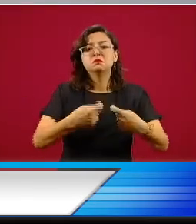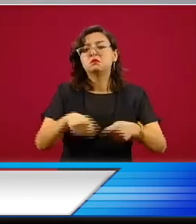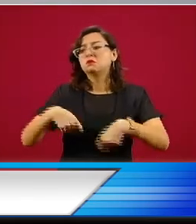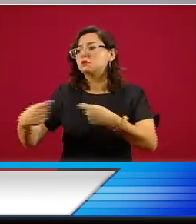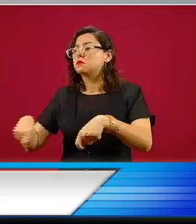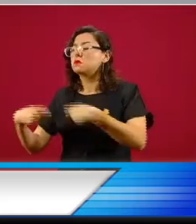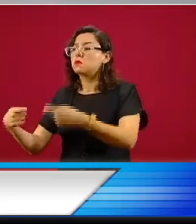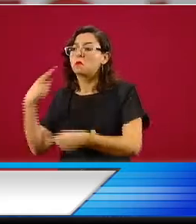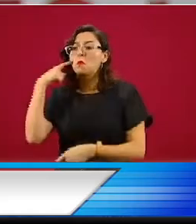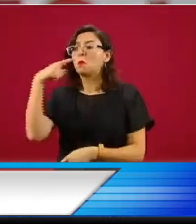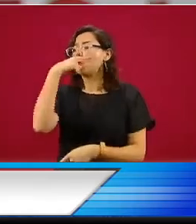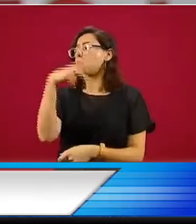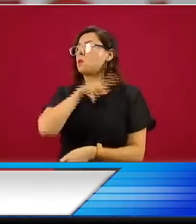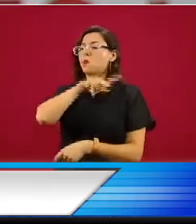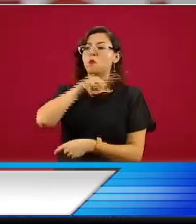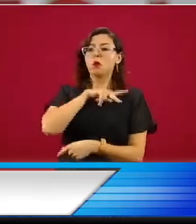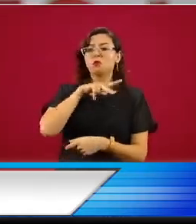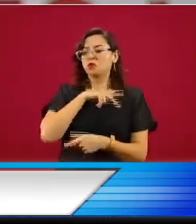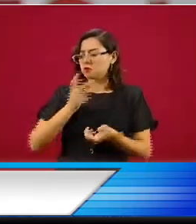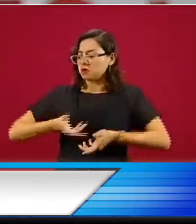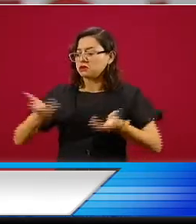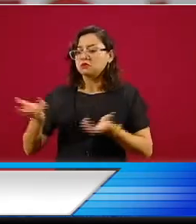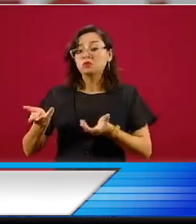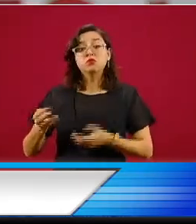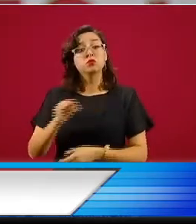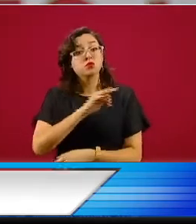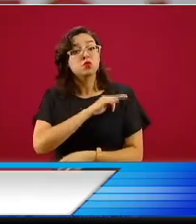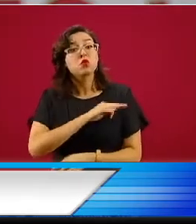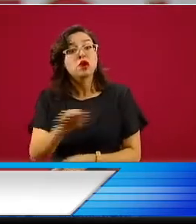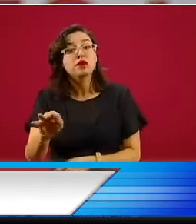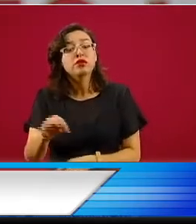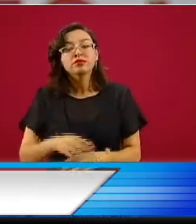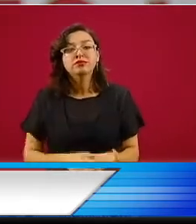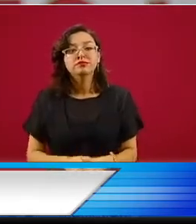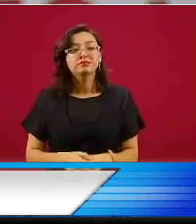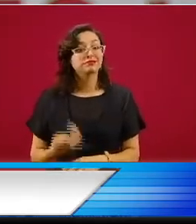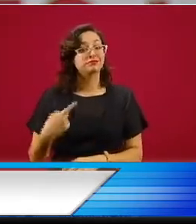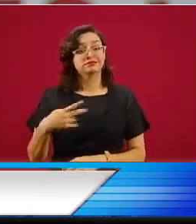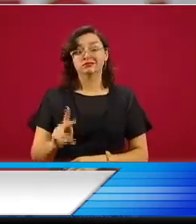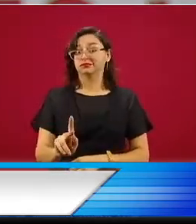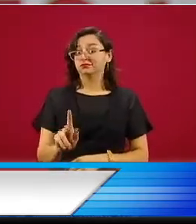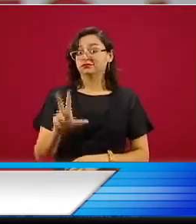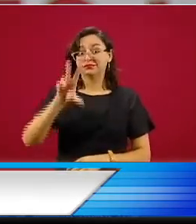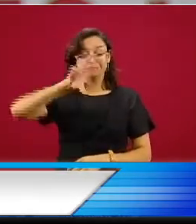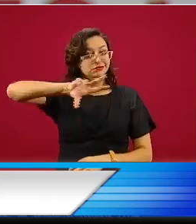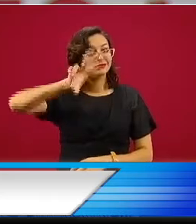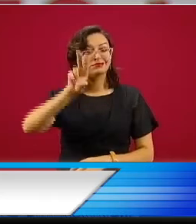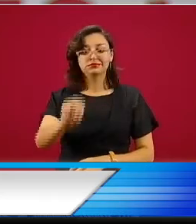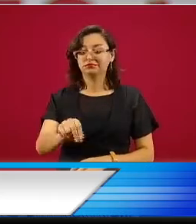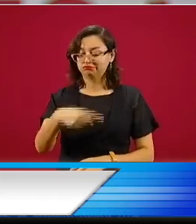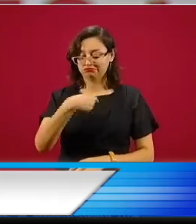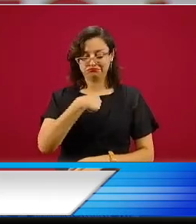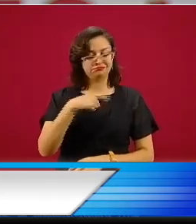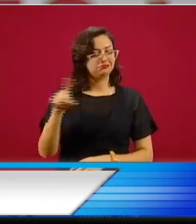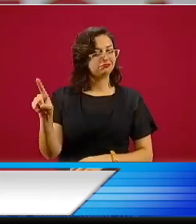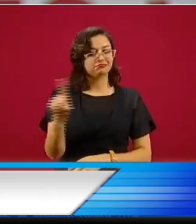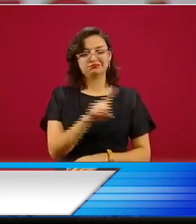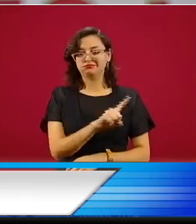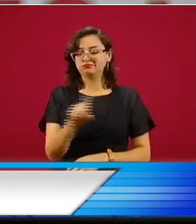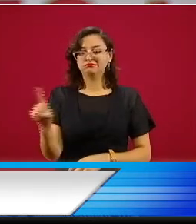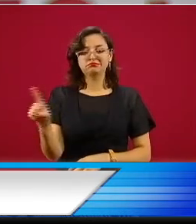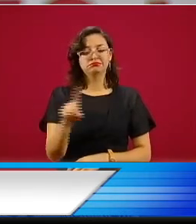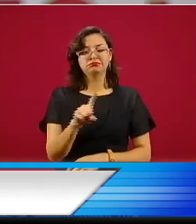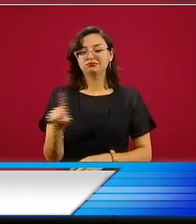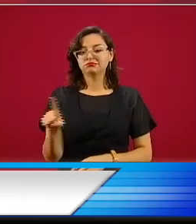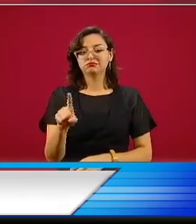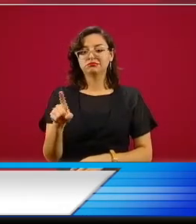muy bien ante la pandemia. Este gran resultado se debe principalmente por el esfuerzo que se ha realizado reduciendo la movilidad. Reitera que hay